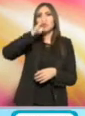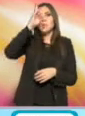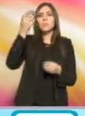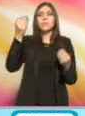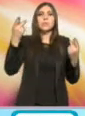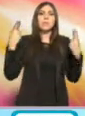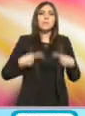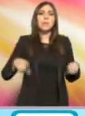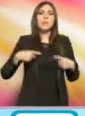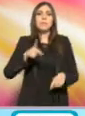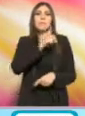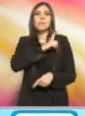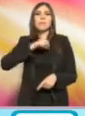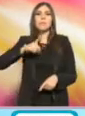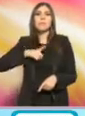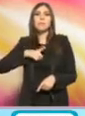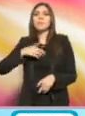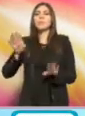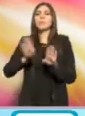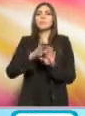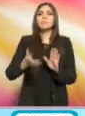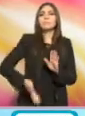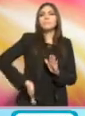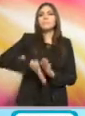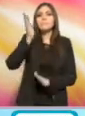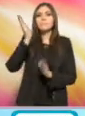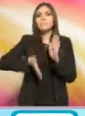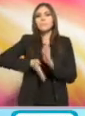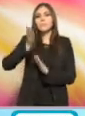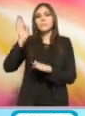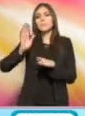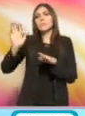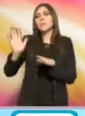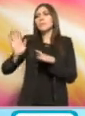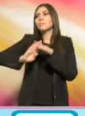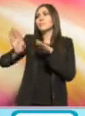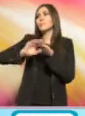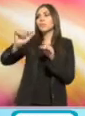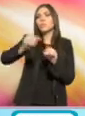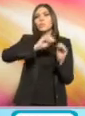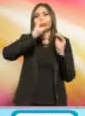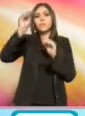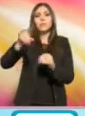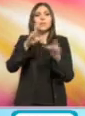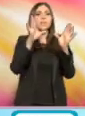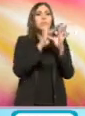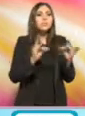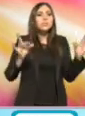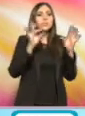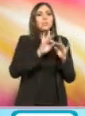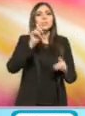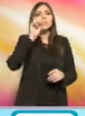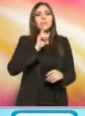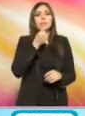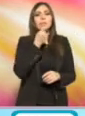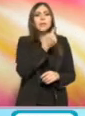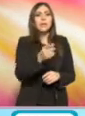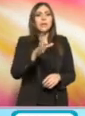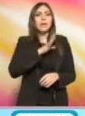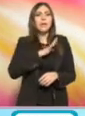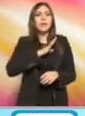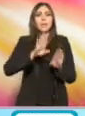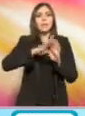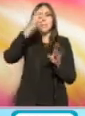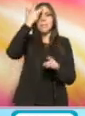que se tiene que ir. Sí. Entonces, contado por una niña, Imagínate. con unos seres mágicos extraordinarios. Hay un pez que